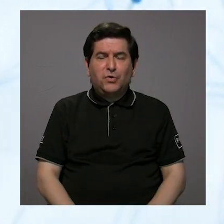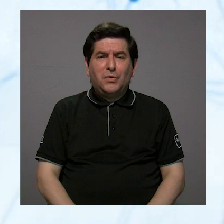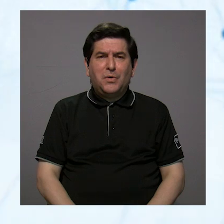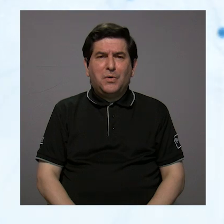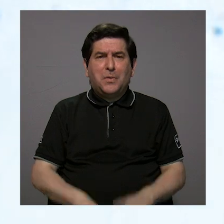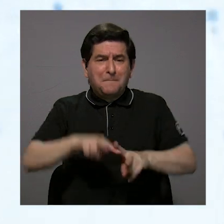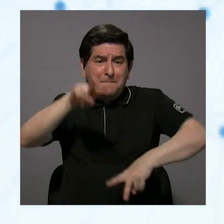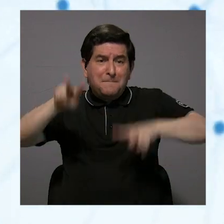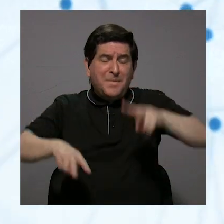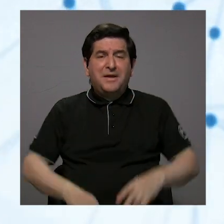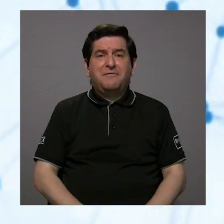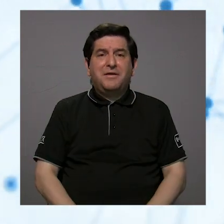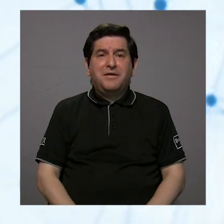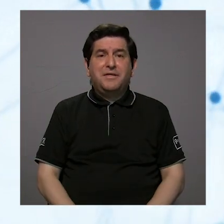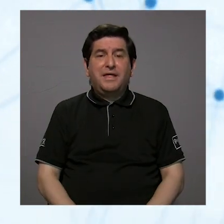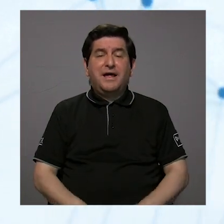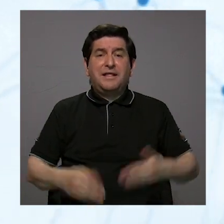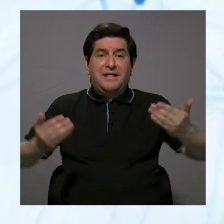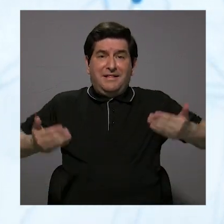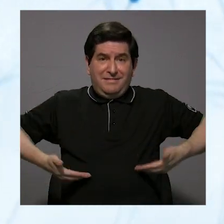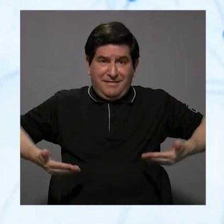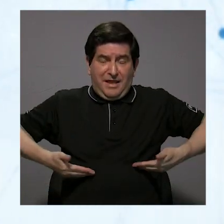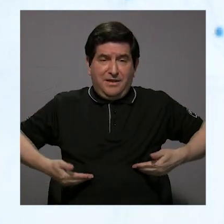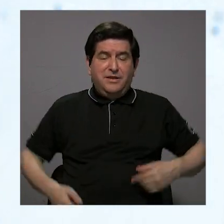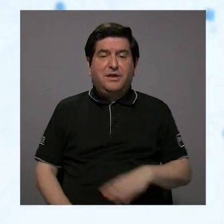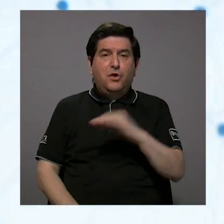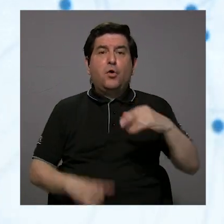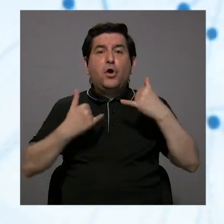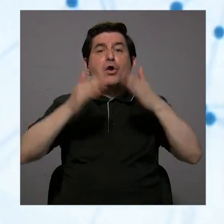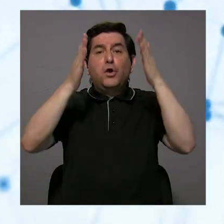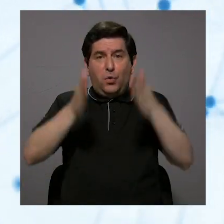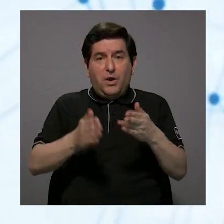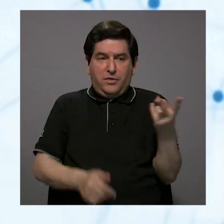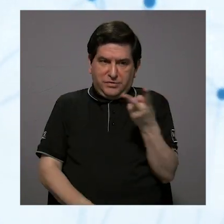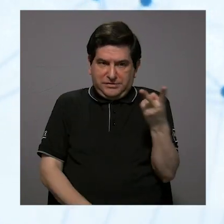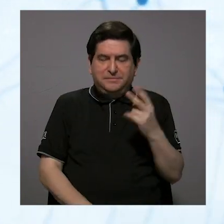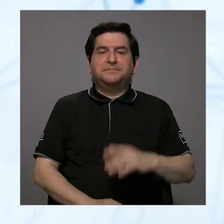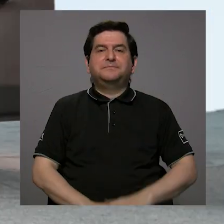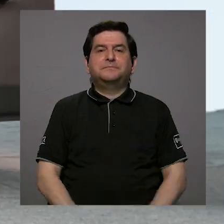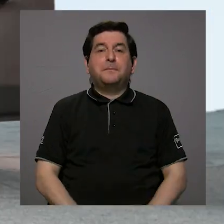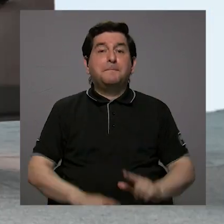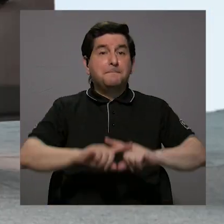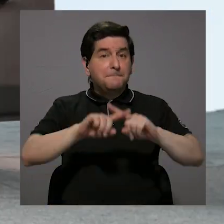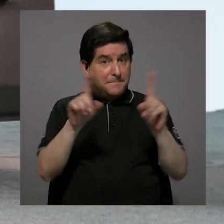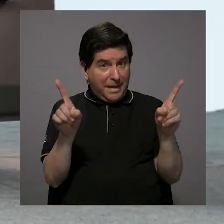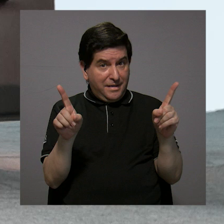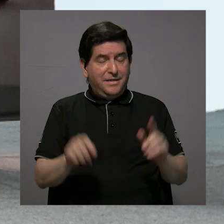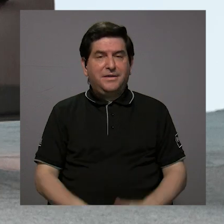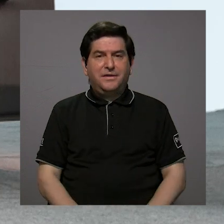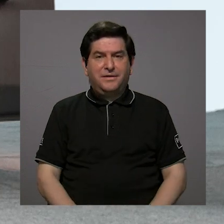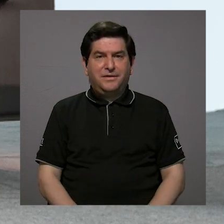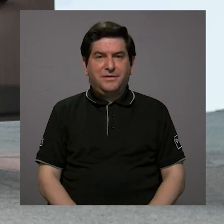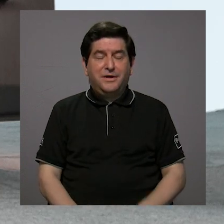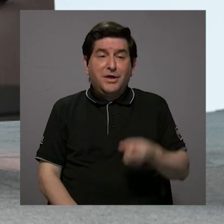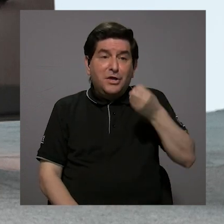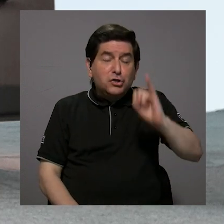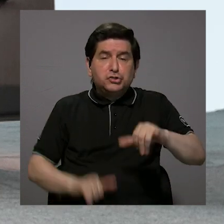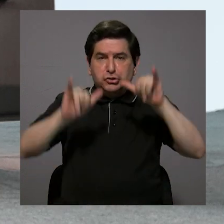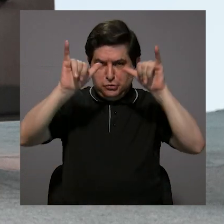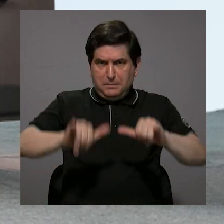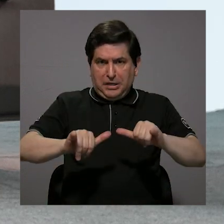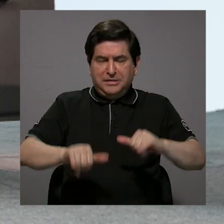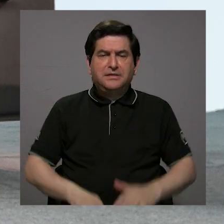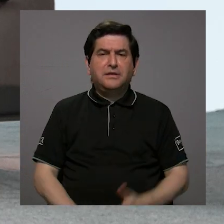alta rotación del personal técnico, ¿verdad? No solamente los jugadores, sino del personal técnico. Pero en la medida en que